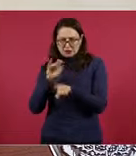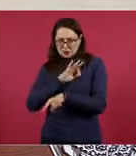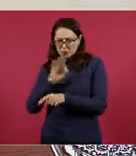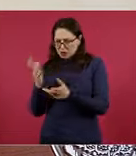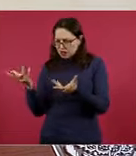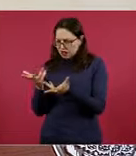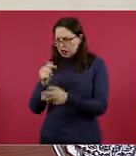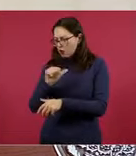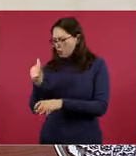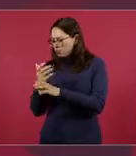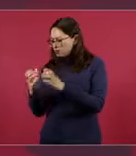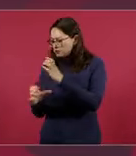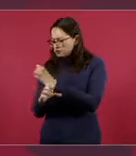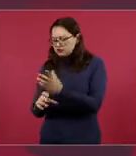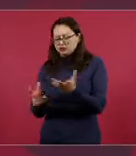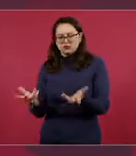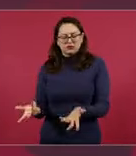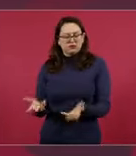caminar,